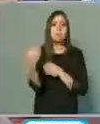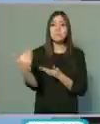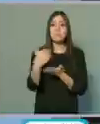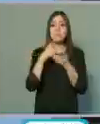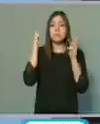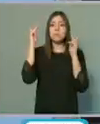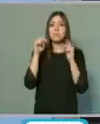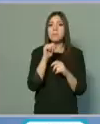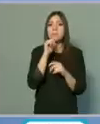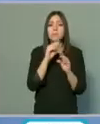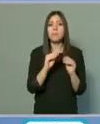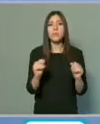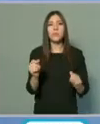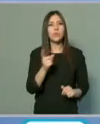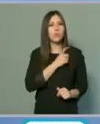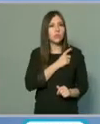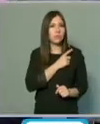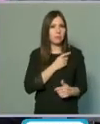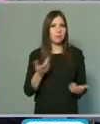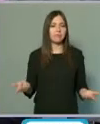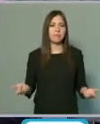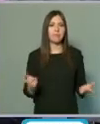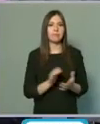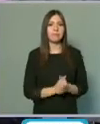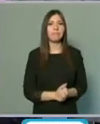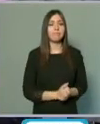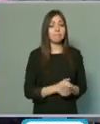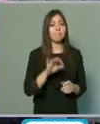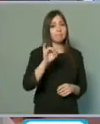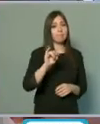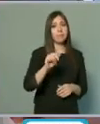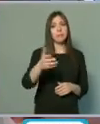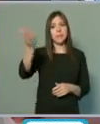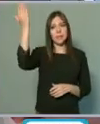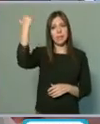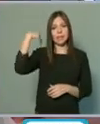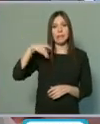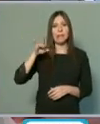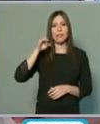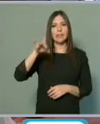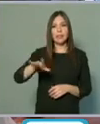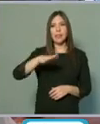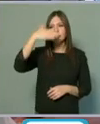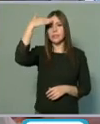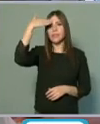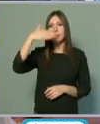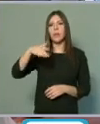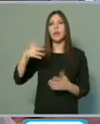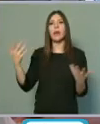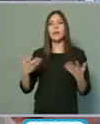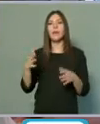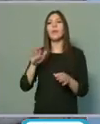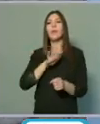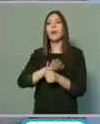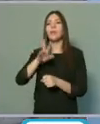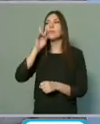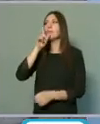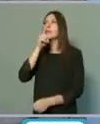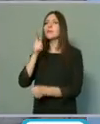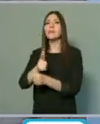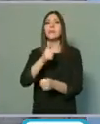Claro. Oye, Ricardo, mira, yo ya tuve la oportunidad en algún momento de realizar este ejercicio y descubrir cuáles eran